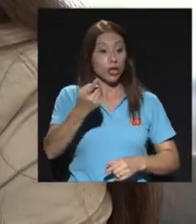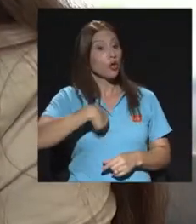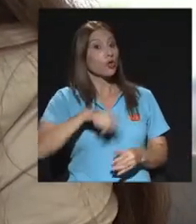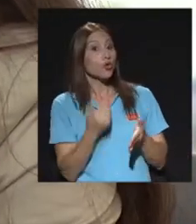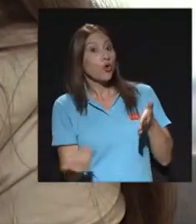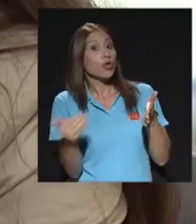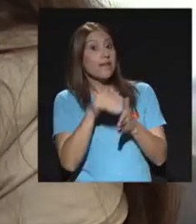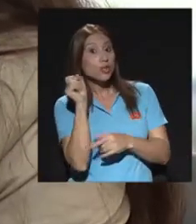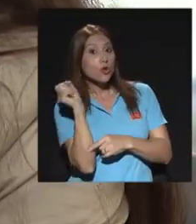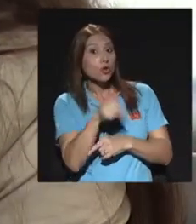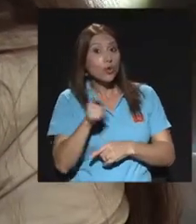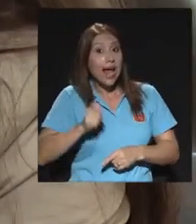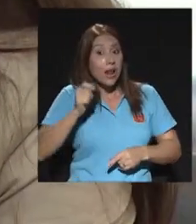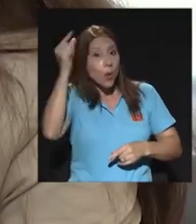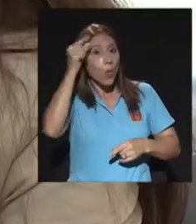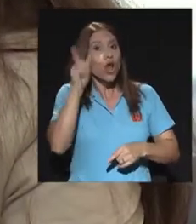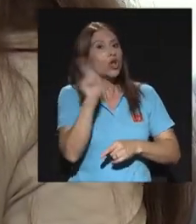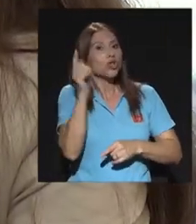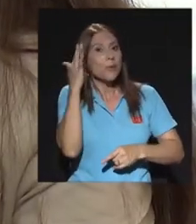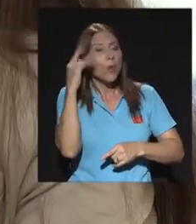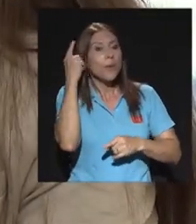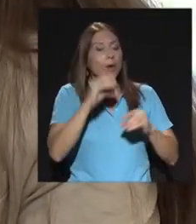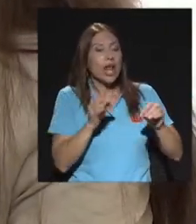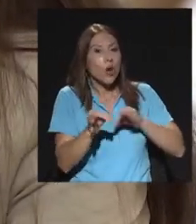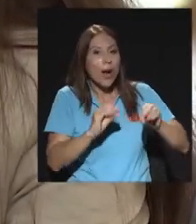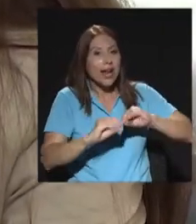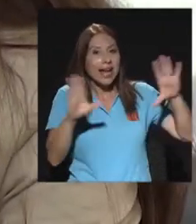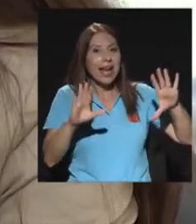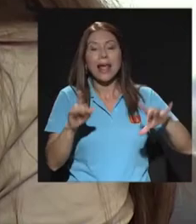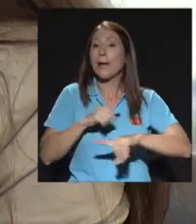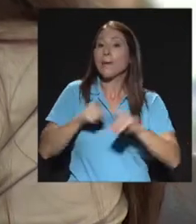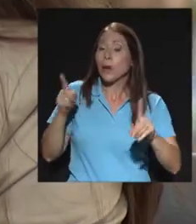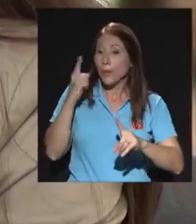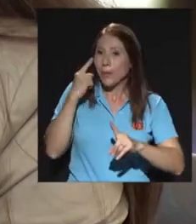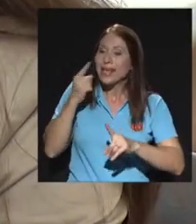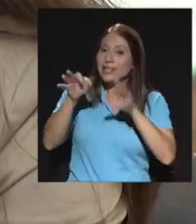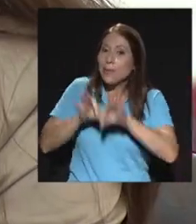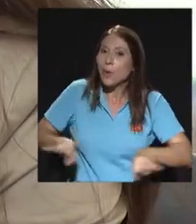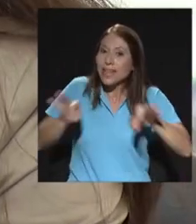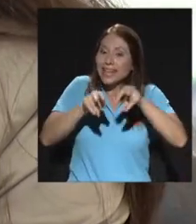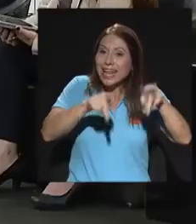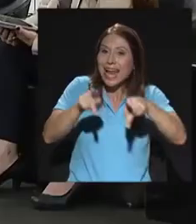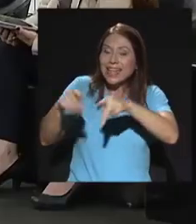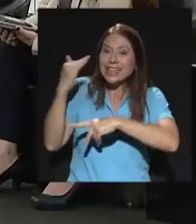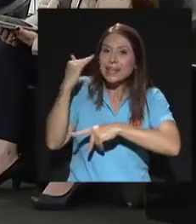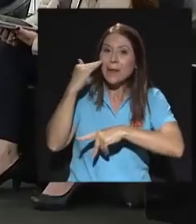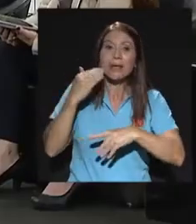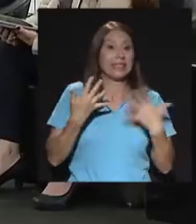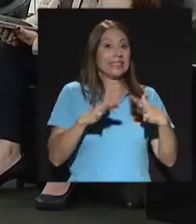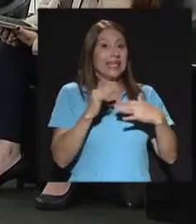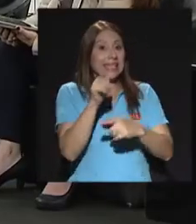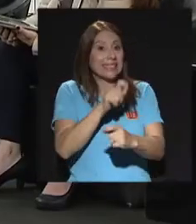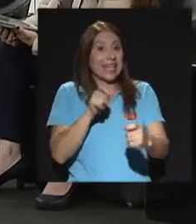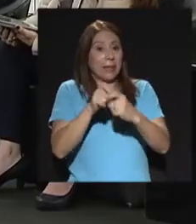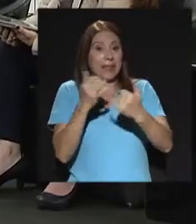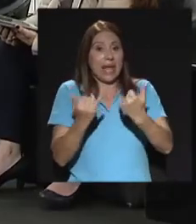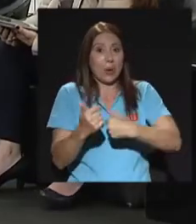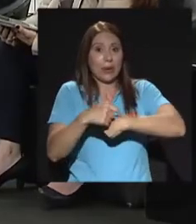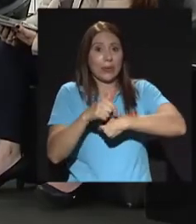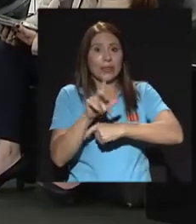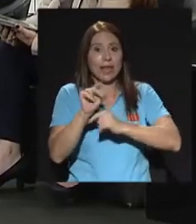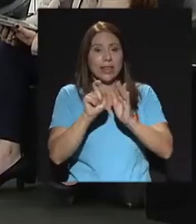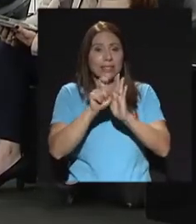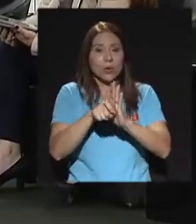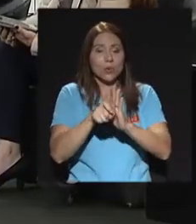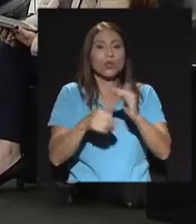No se preocupe porque la Procuraduría lo va a aclarar. Ese tema la Procuraduría lo va a aclarar. Así que es importante que la gente nos queda, sepa. Nos queda exactamente 30 segundos y tenemos